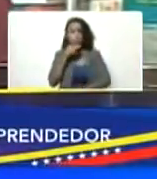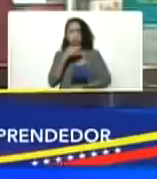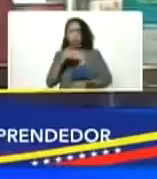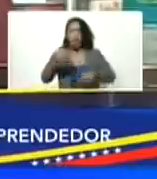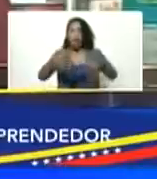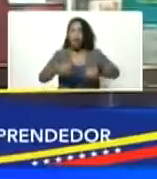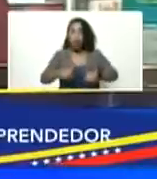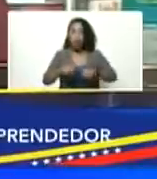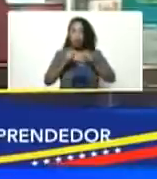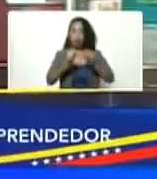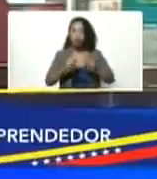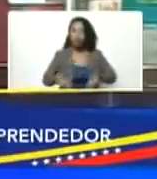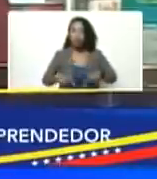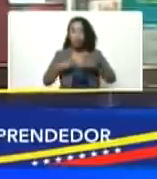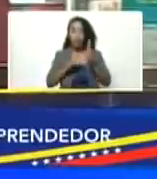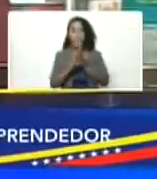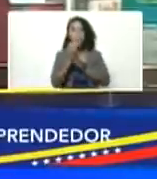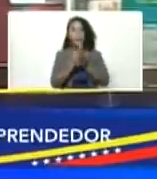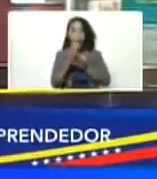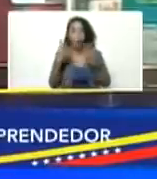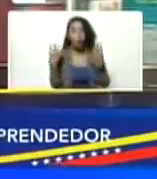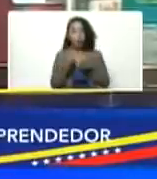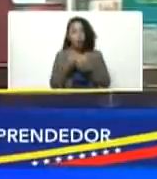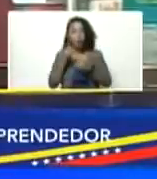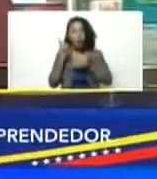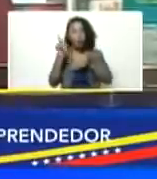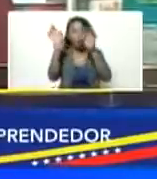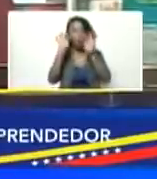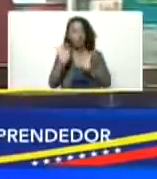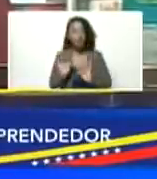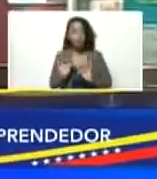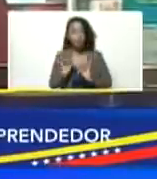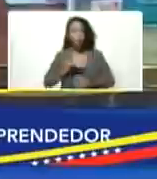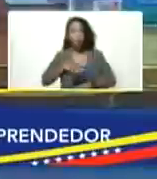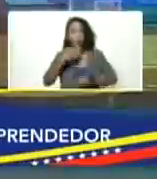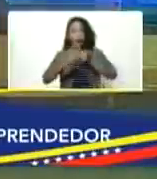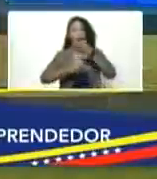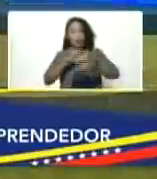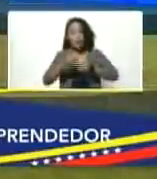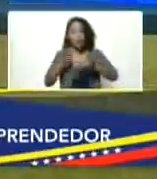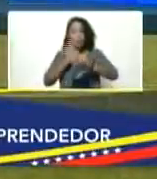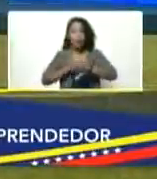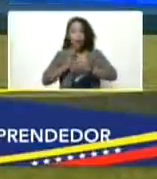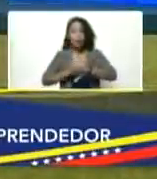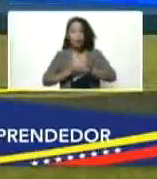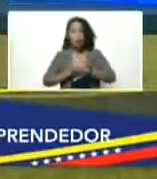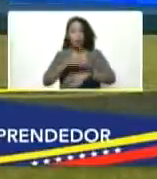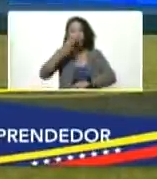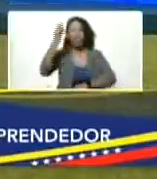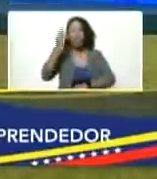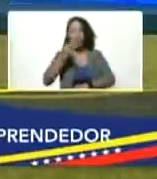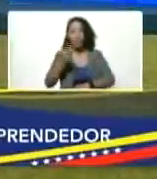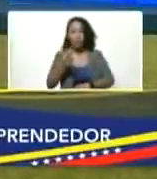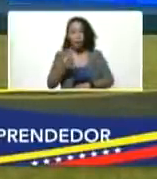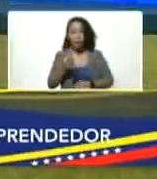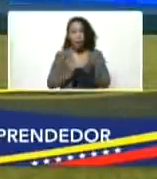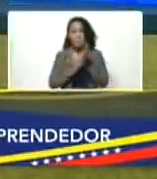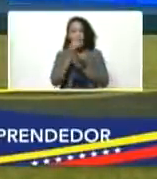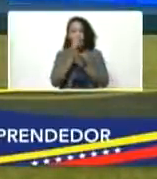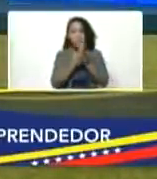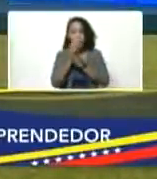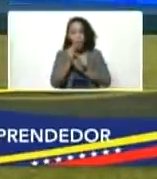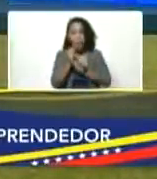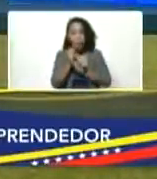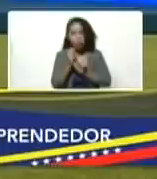permanente. Así que emprender juntos es una de las mejores cosas que puede estar sucediendo, verdaderamente.